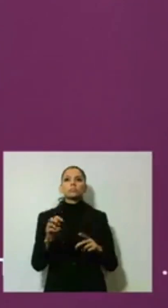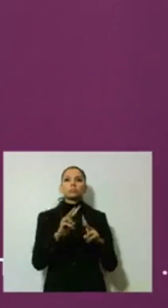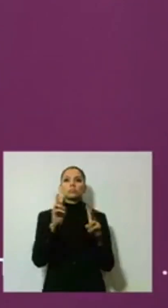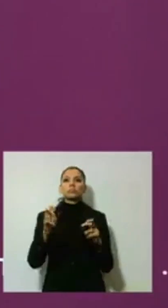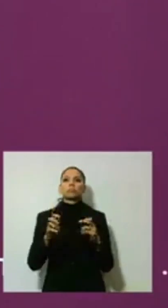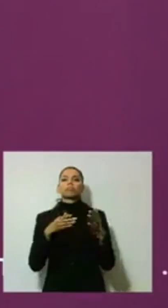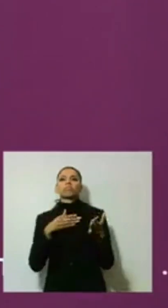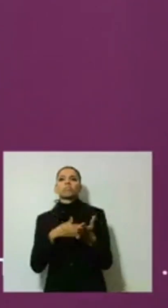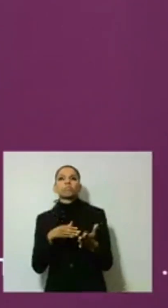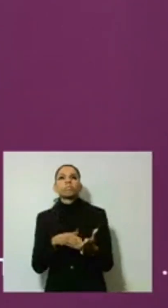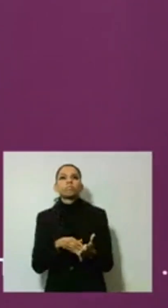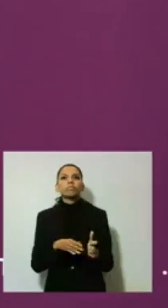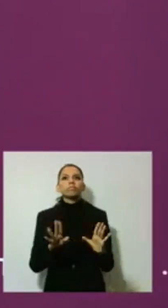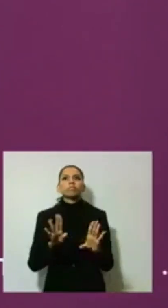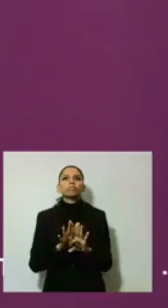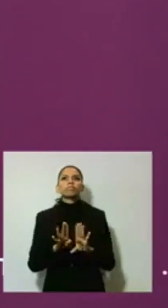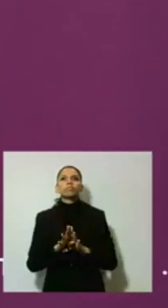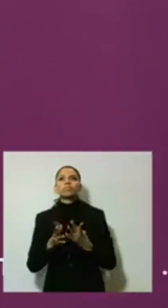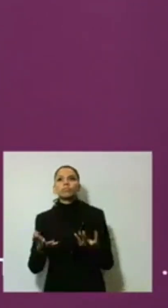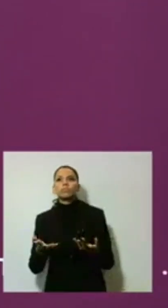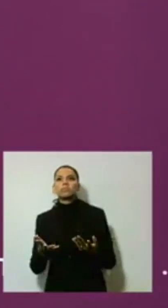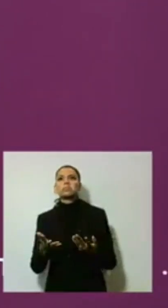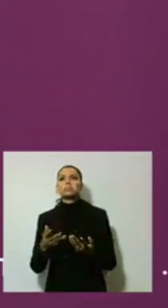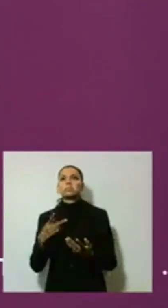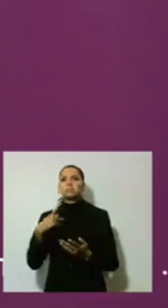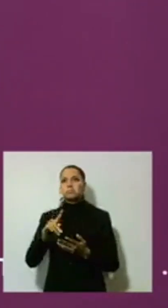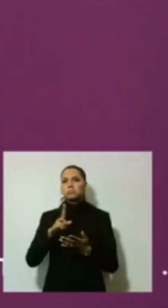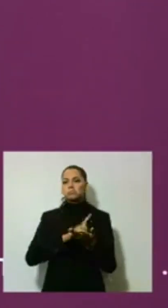que obstaculiza el ejercicio del derecho de la